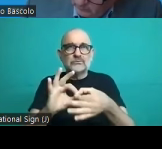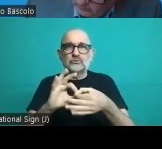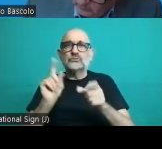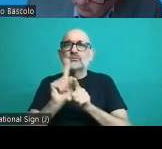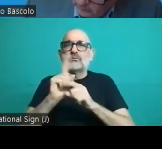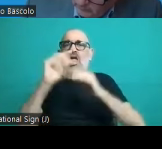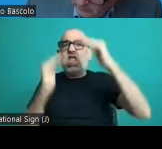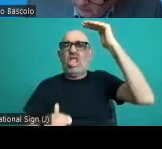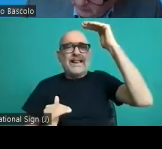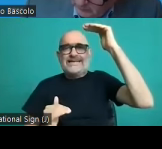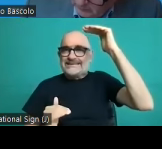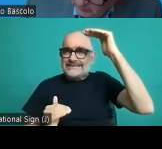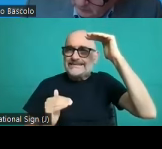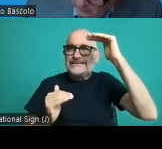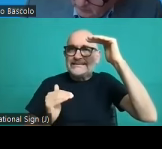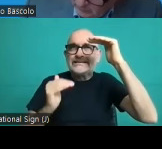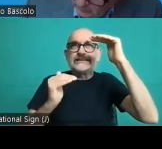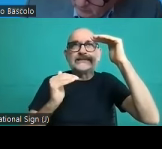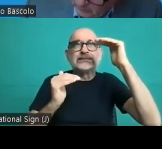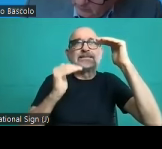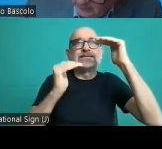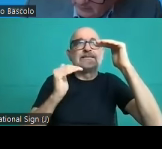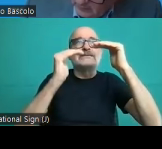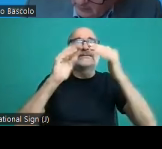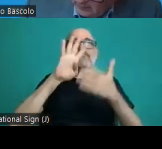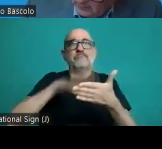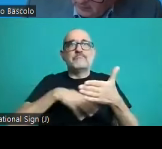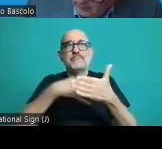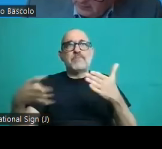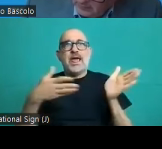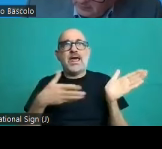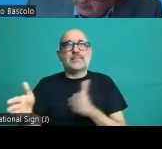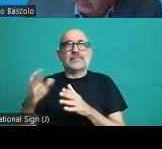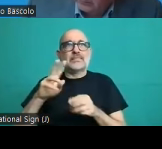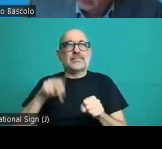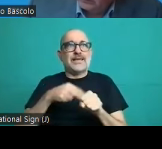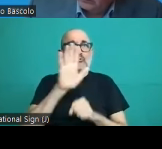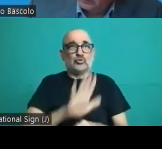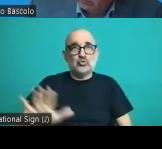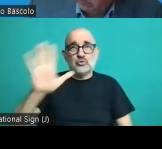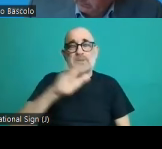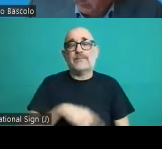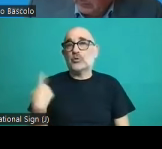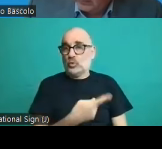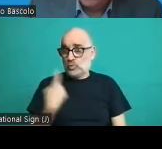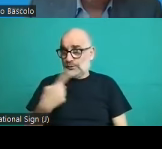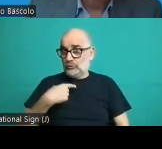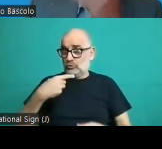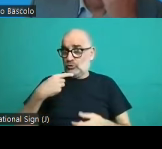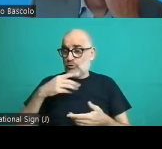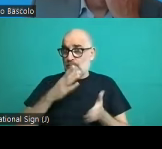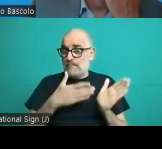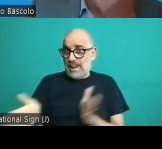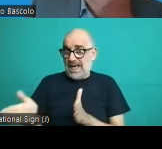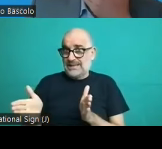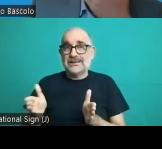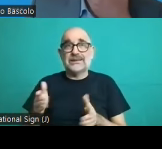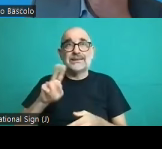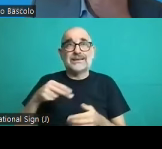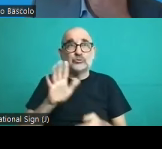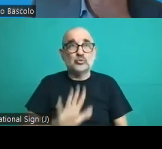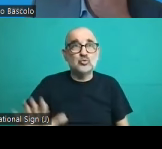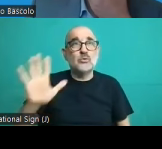participación, pero no se quedó ahí. Formamos un grupo, un observatorio para la implementación de la política, y en este observatorio